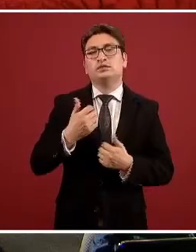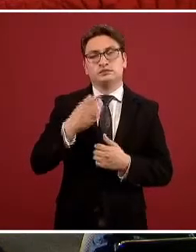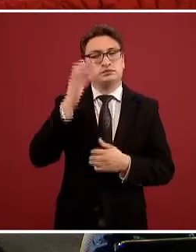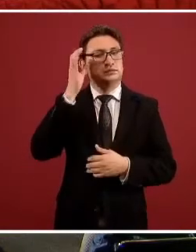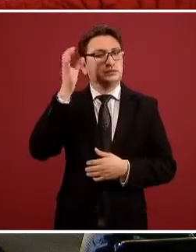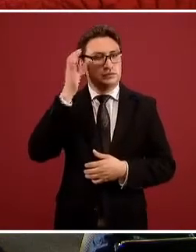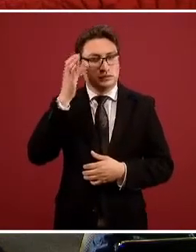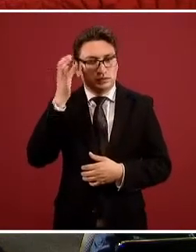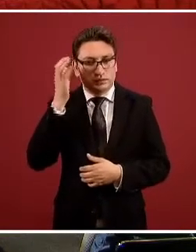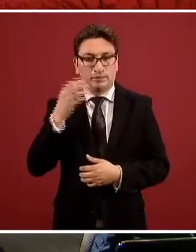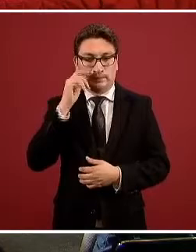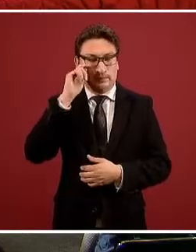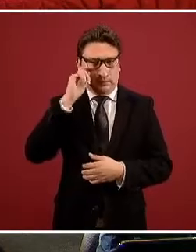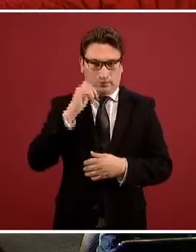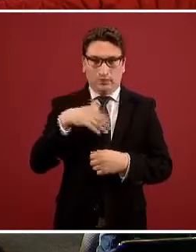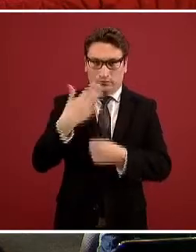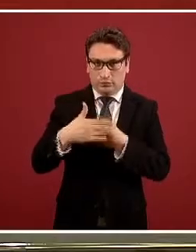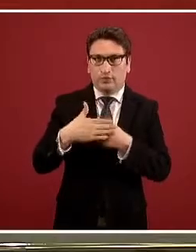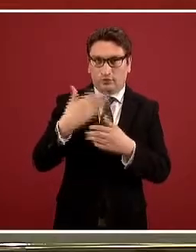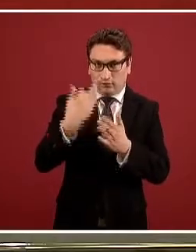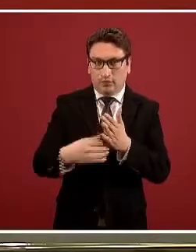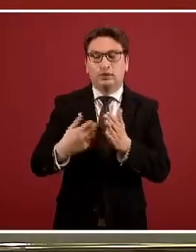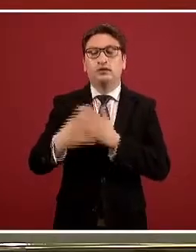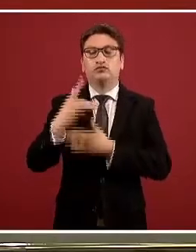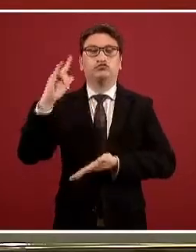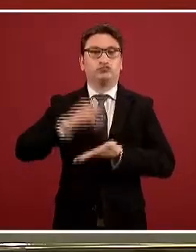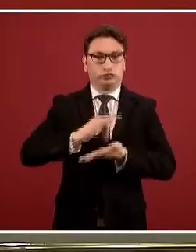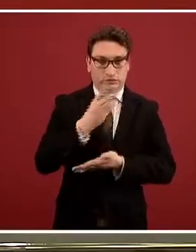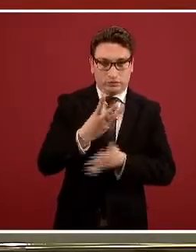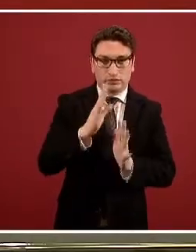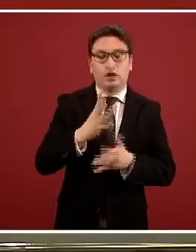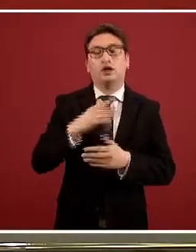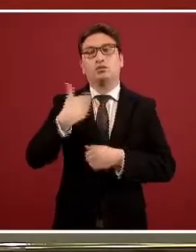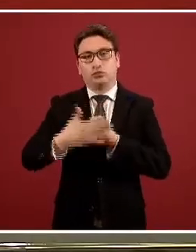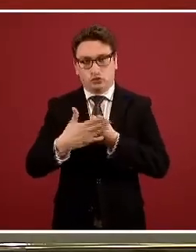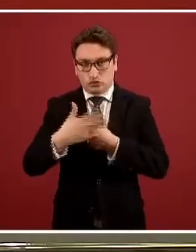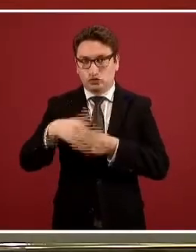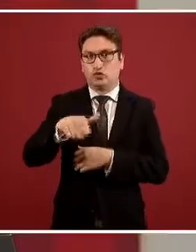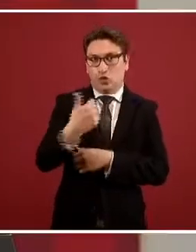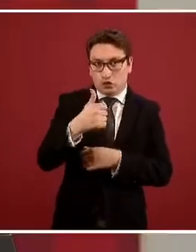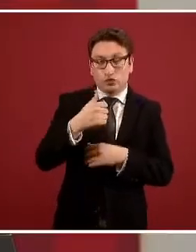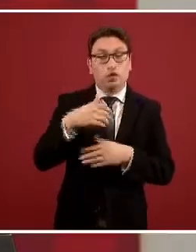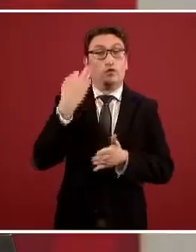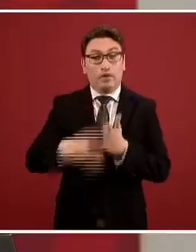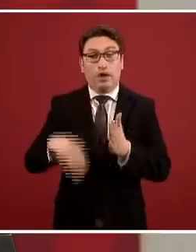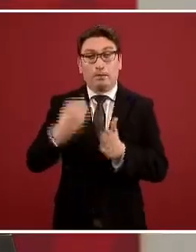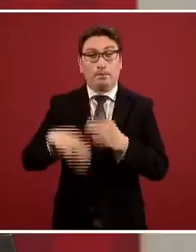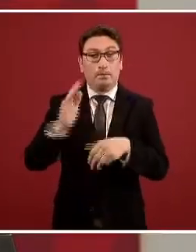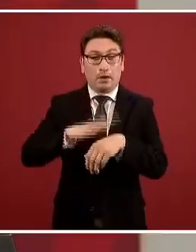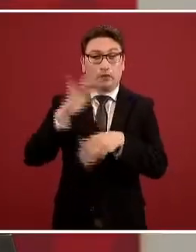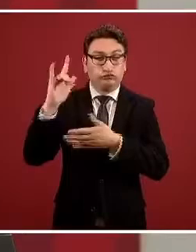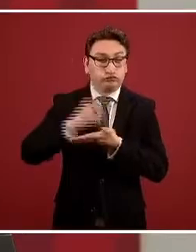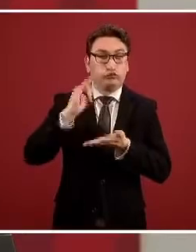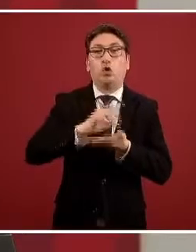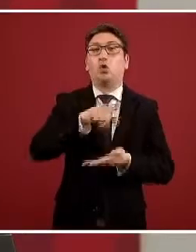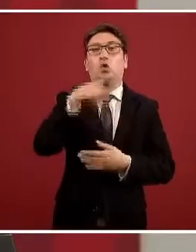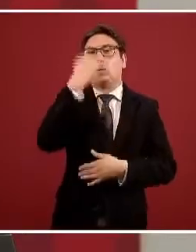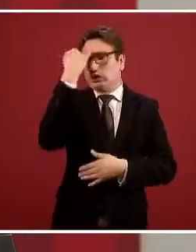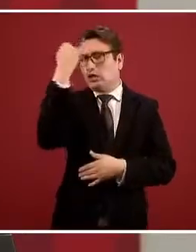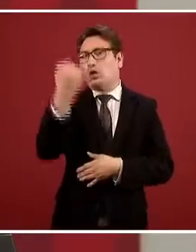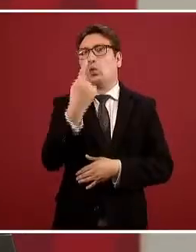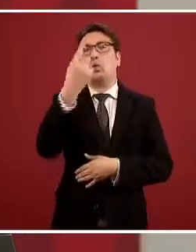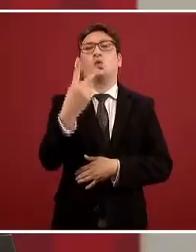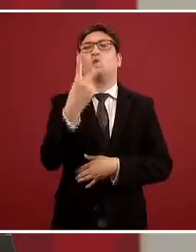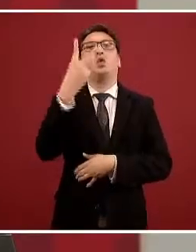de estos 3, si faltan hasta 11 vuelos, y si hicieran falta más vuelos, más vuelos. Es decir, no se queden con ideas fijas de que hay